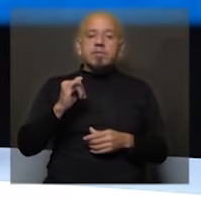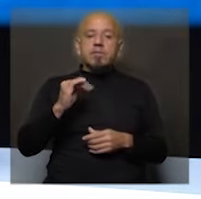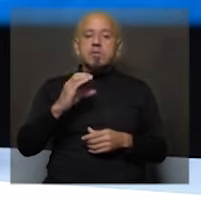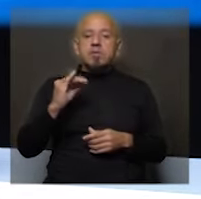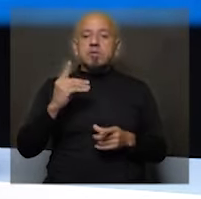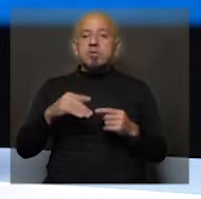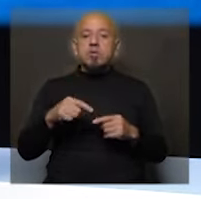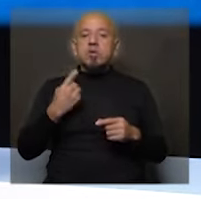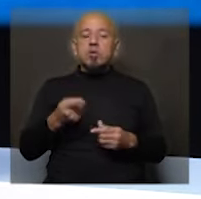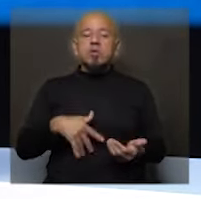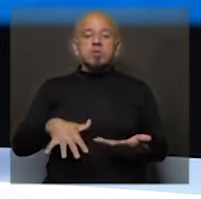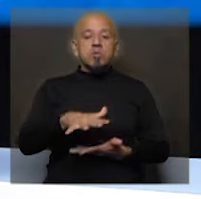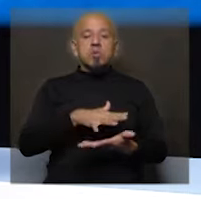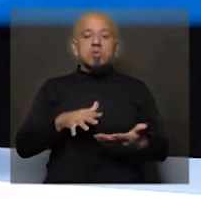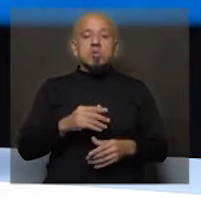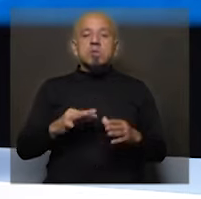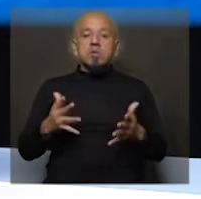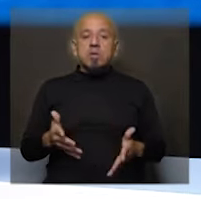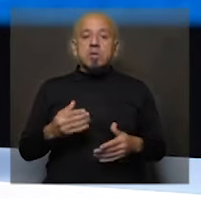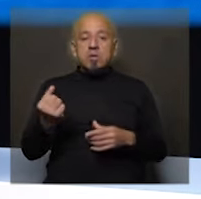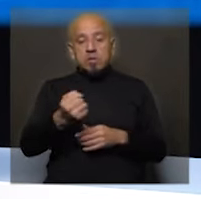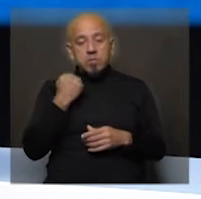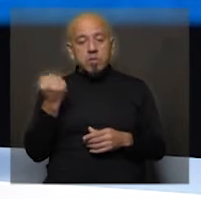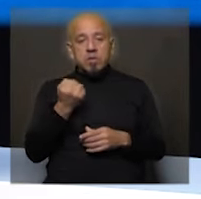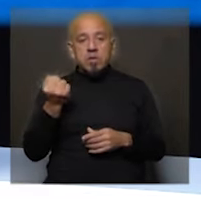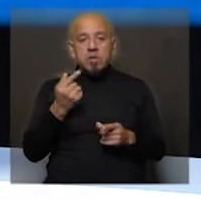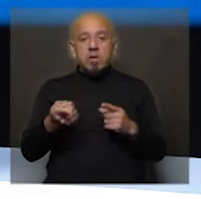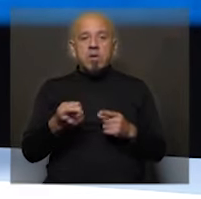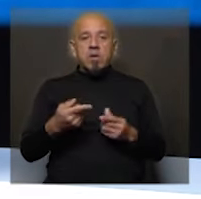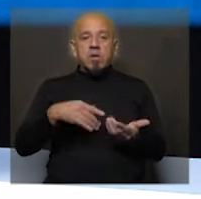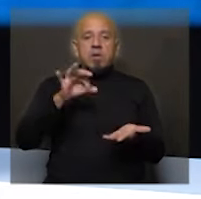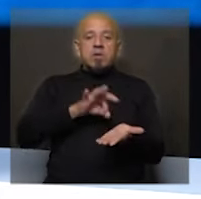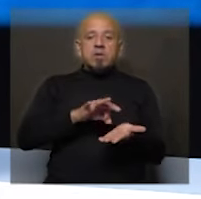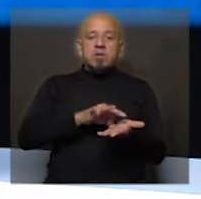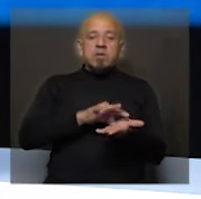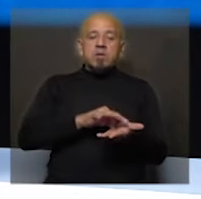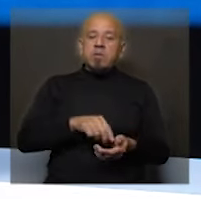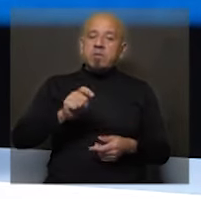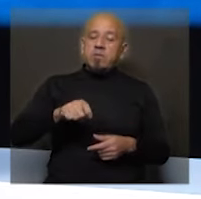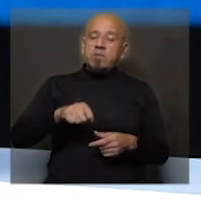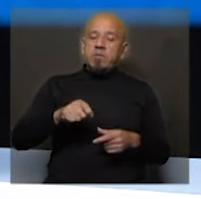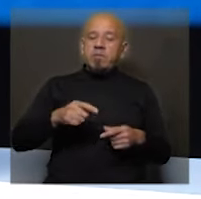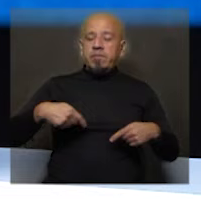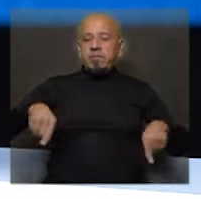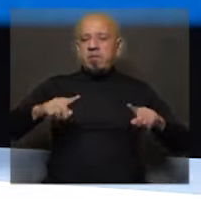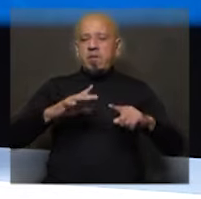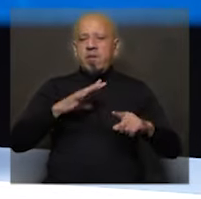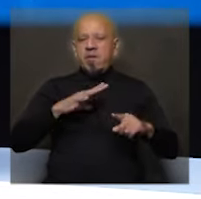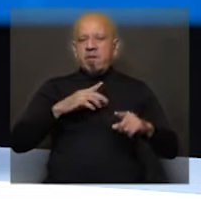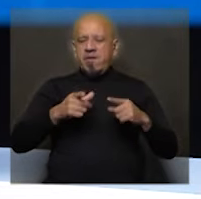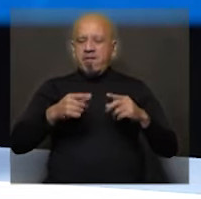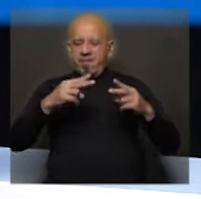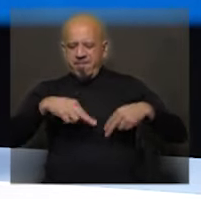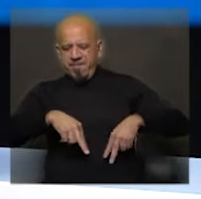que se dan en otros contextos y para eso es muy importante que el sistema de justicia y y cuando se se